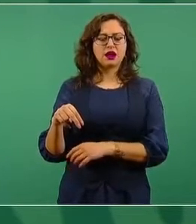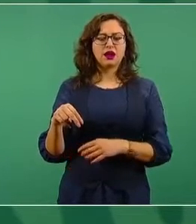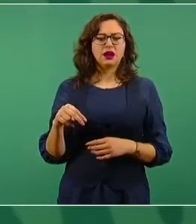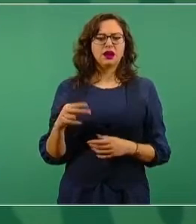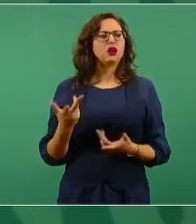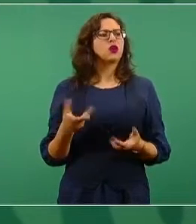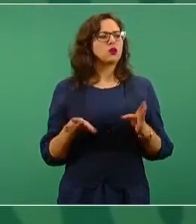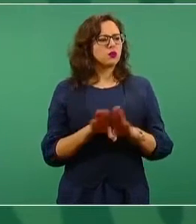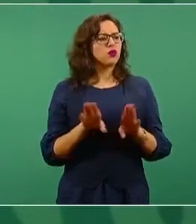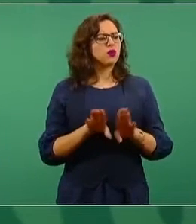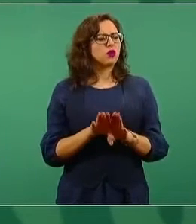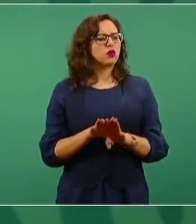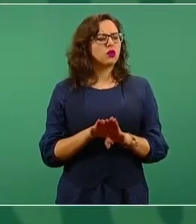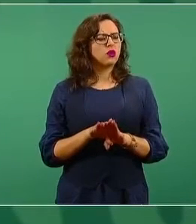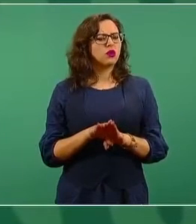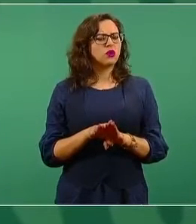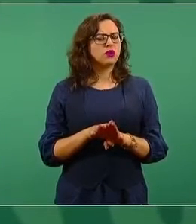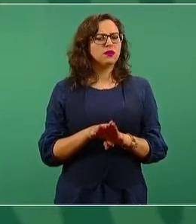¿cómo se llama la